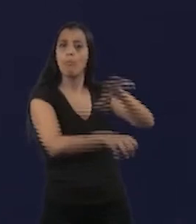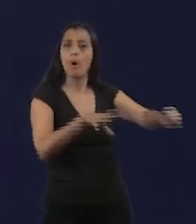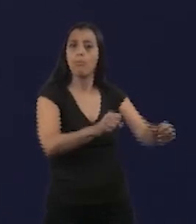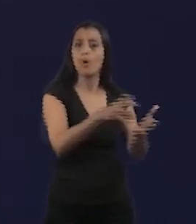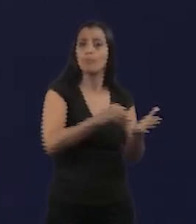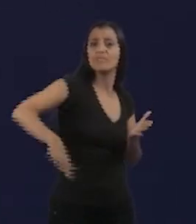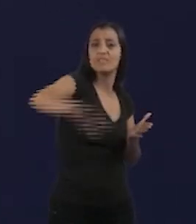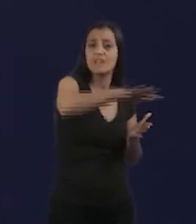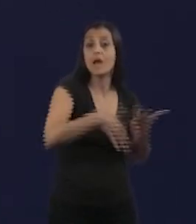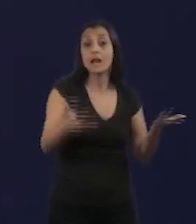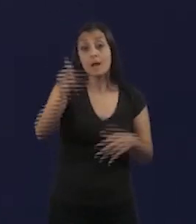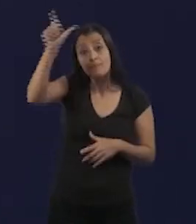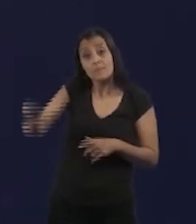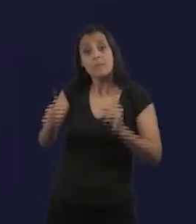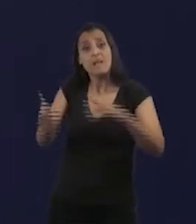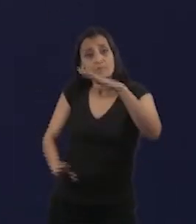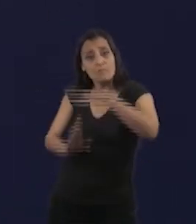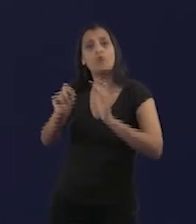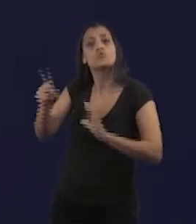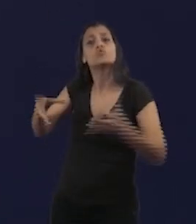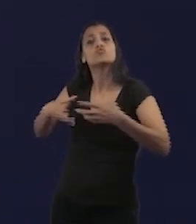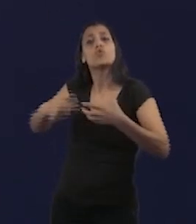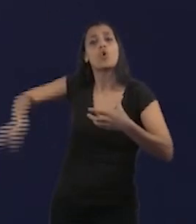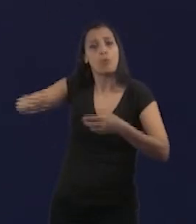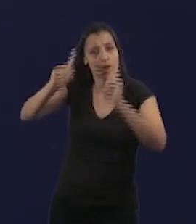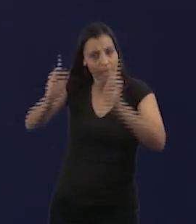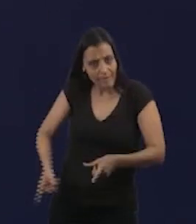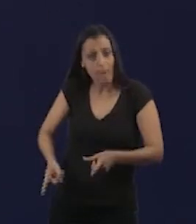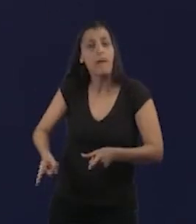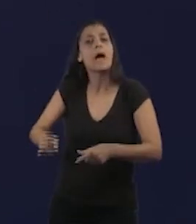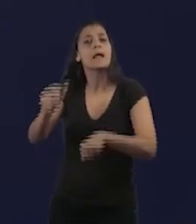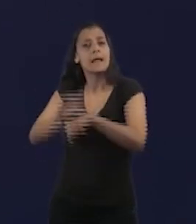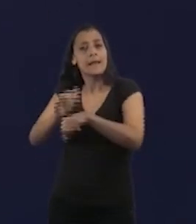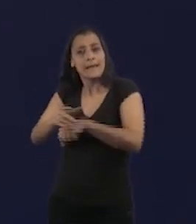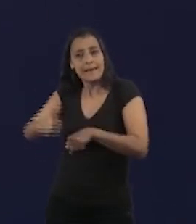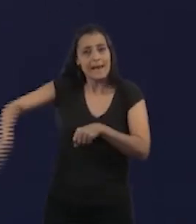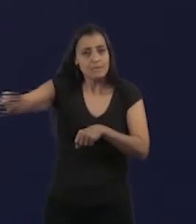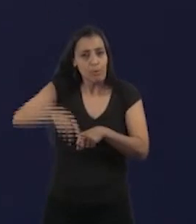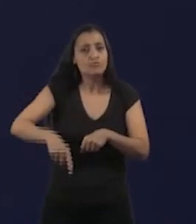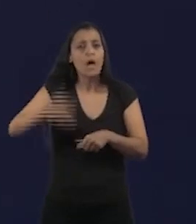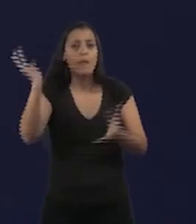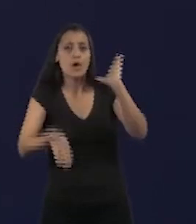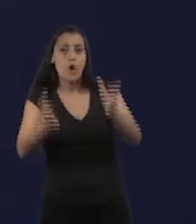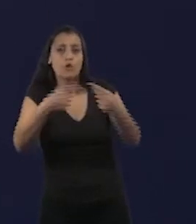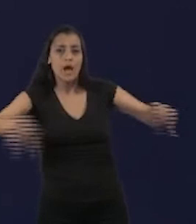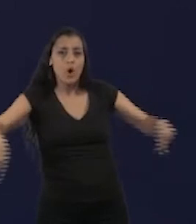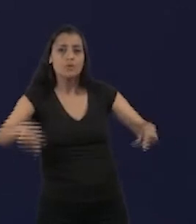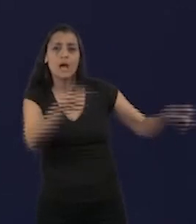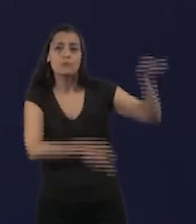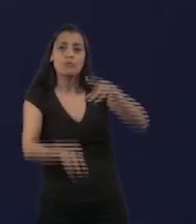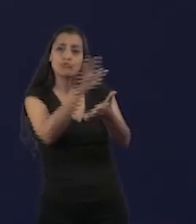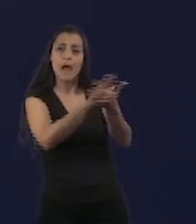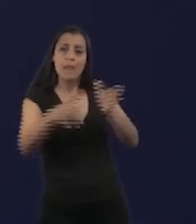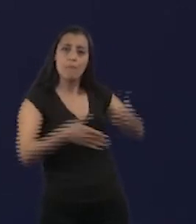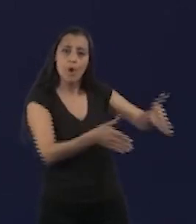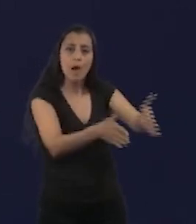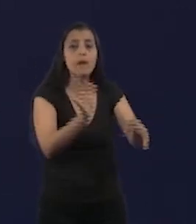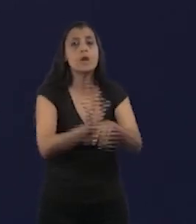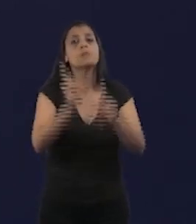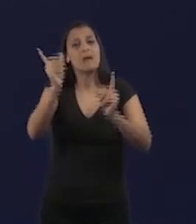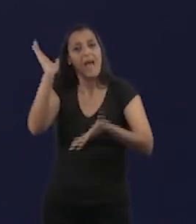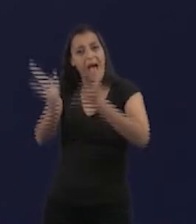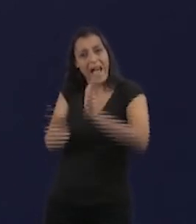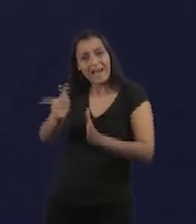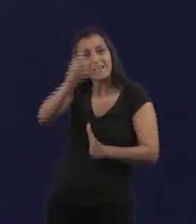a Cárdenas y su comunidad terrorista se le imputa el desmantelamiento de vegetación y árboles para cortar caminos la agresión física